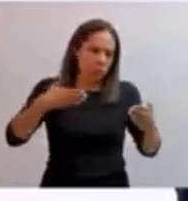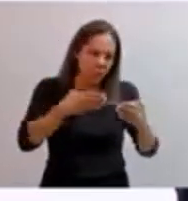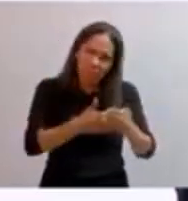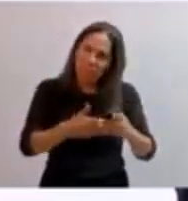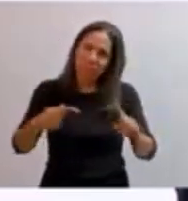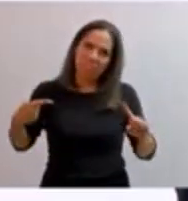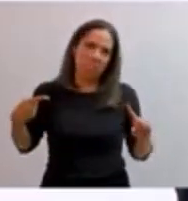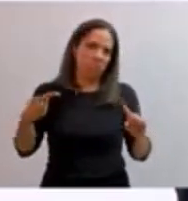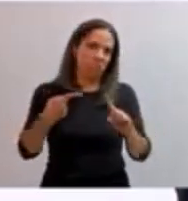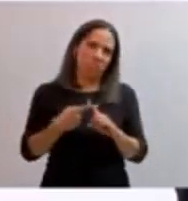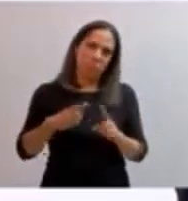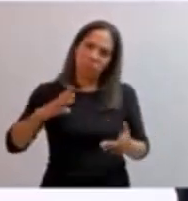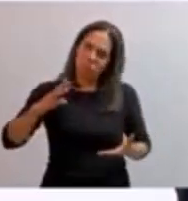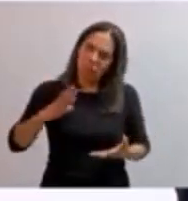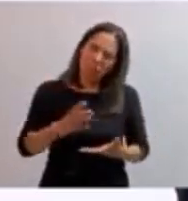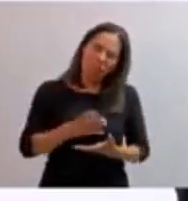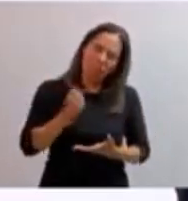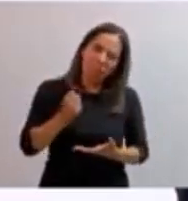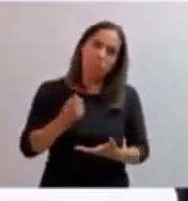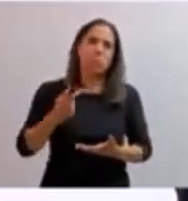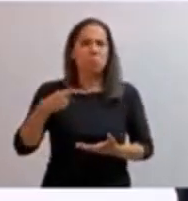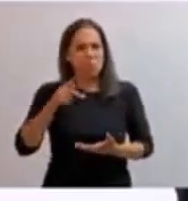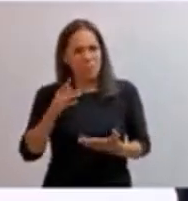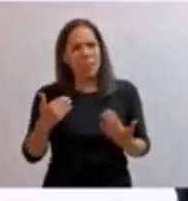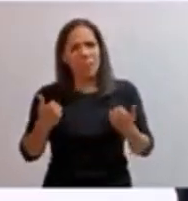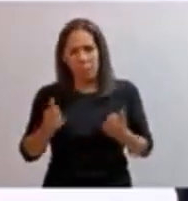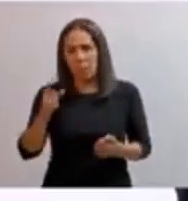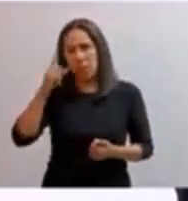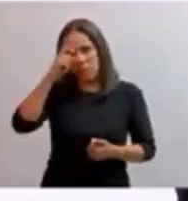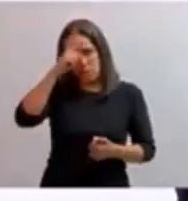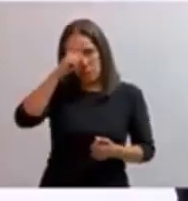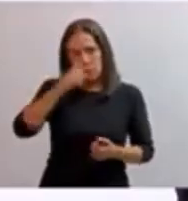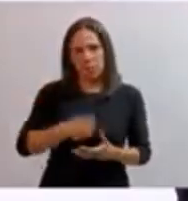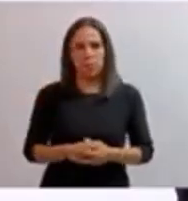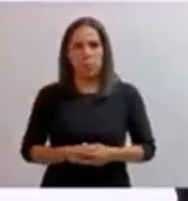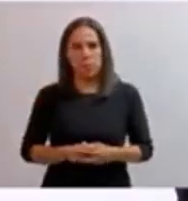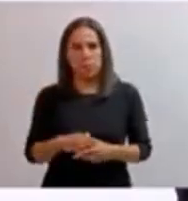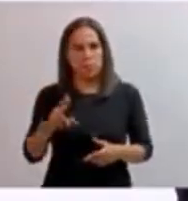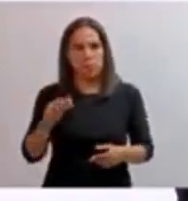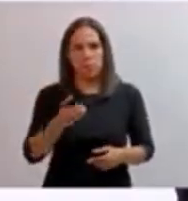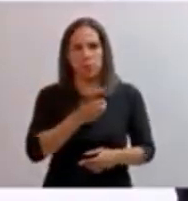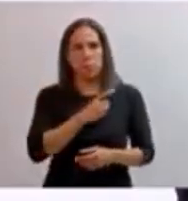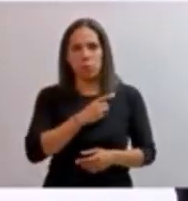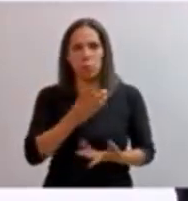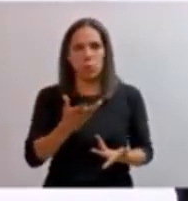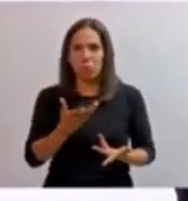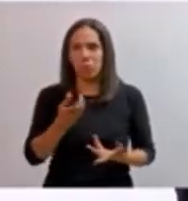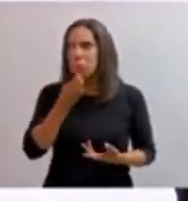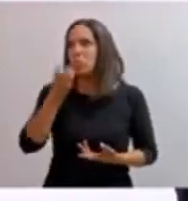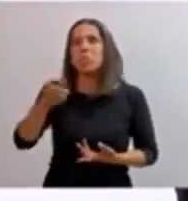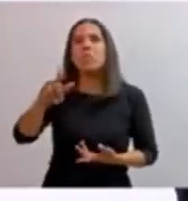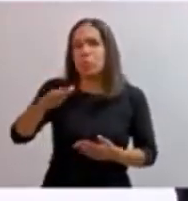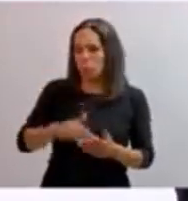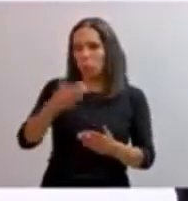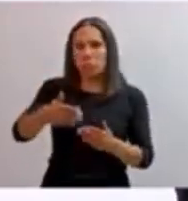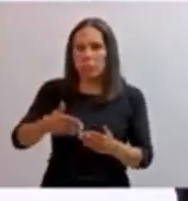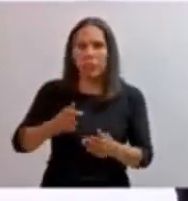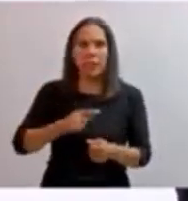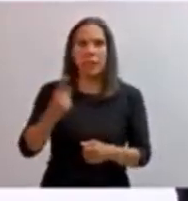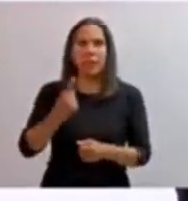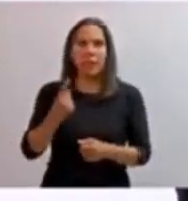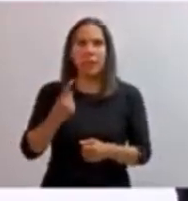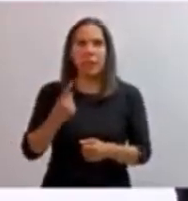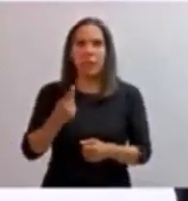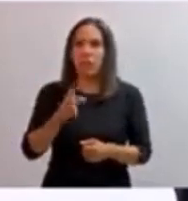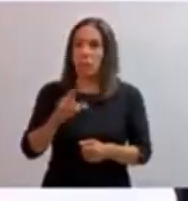retos, empezando porque ahora ya no nos dicen qué sigue. Nos dicen, aquí está